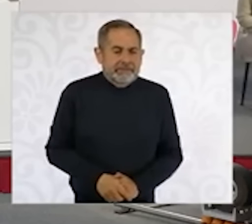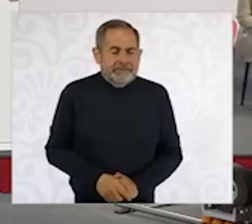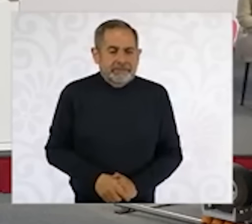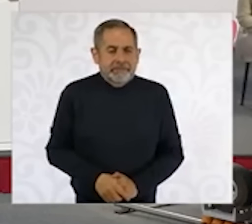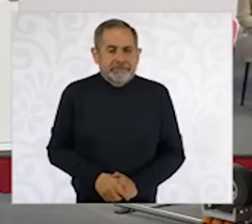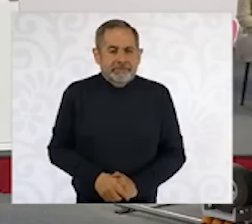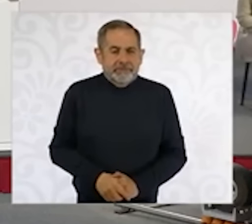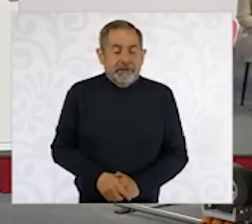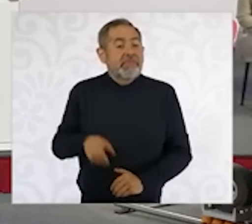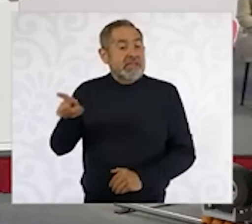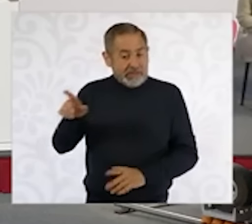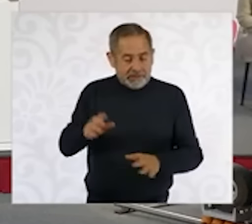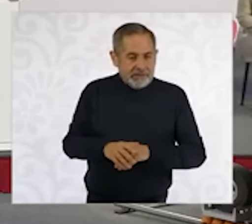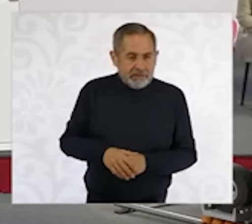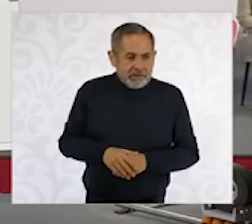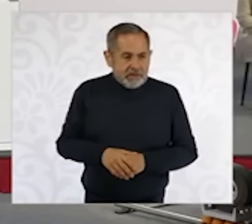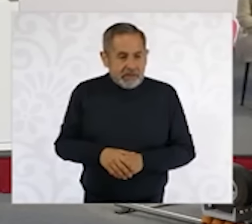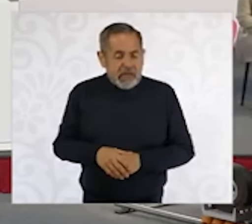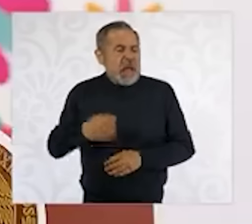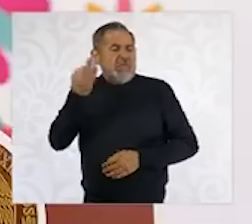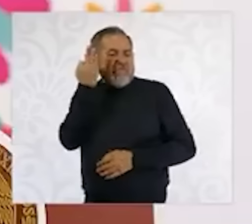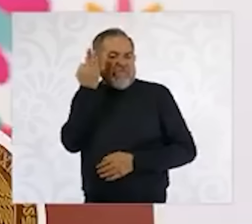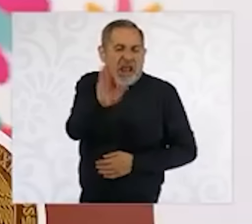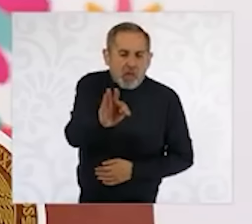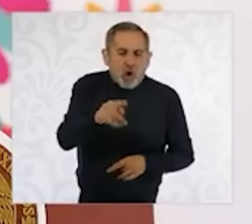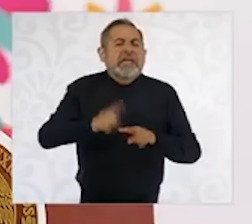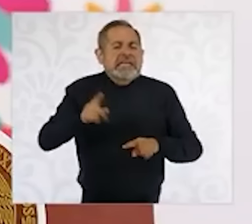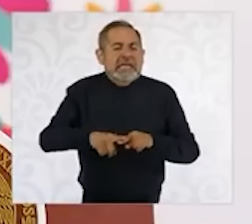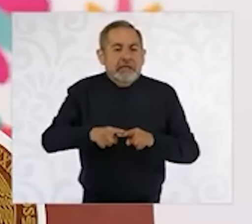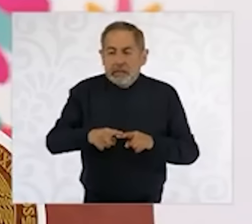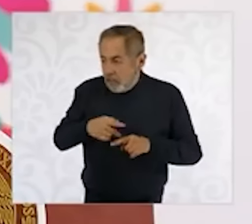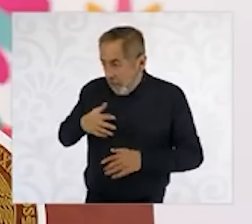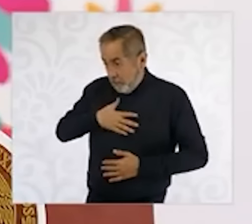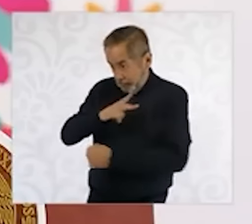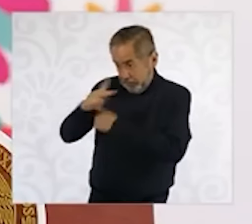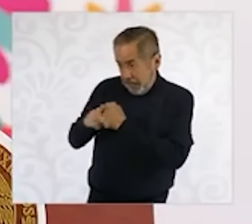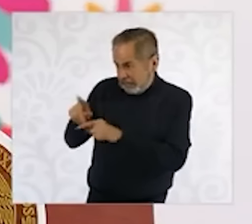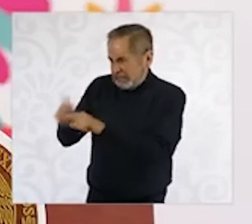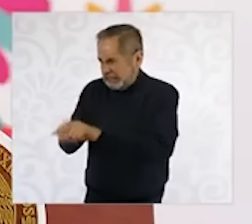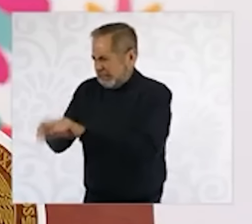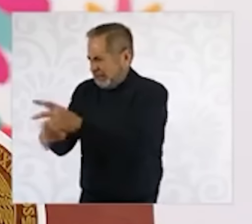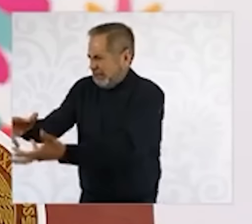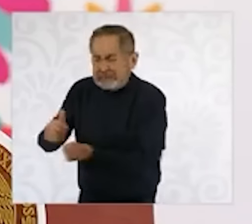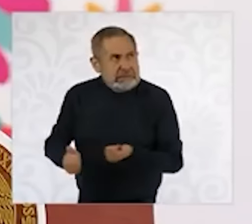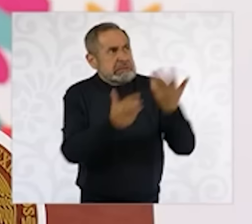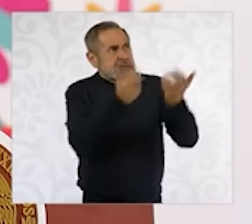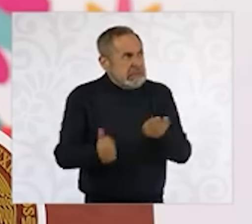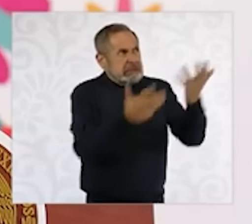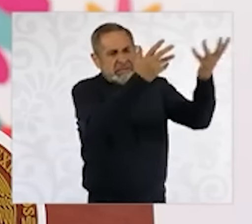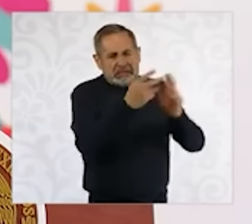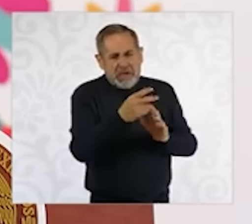solo un traidor entrega su país a los extranjeros. Los mexicanos podemos hacer